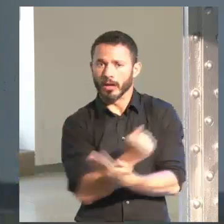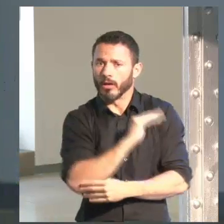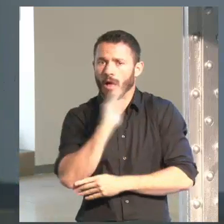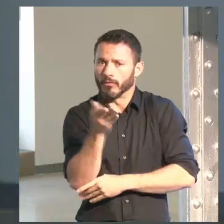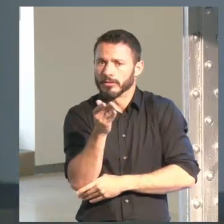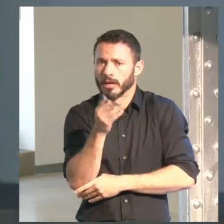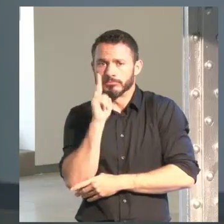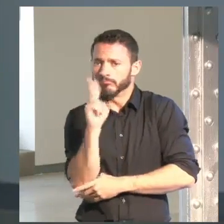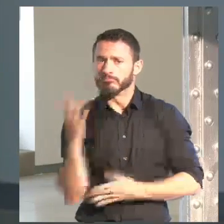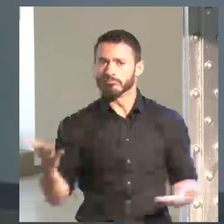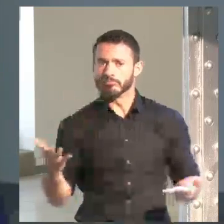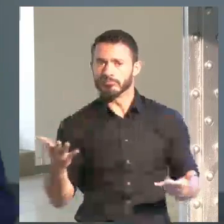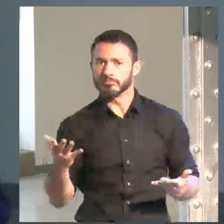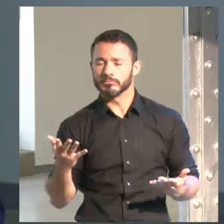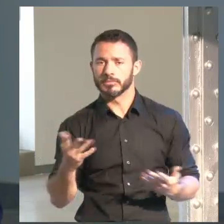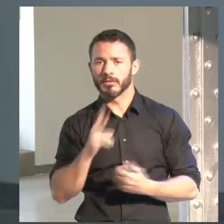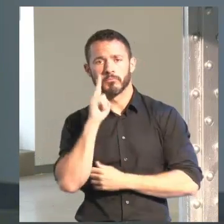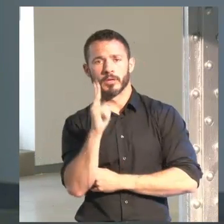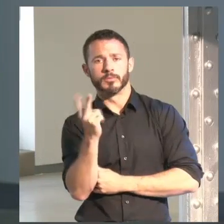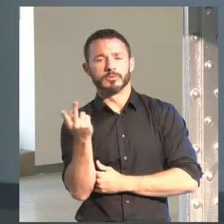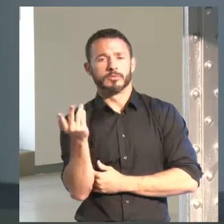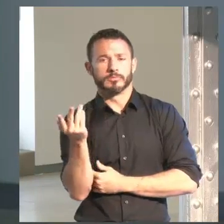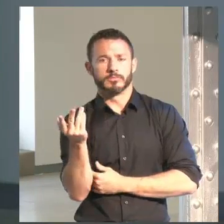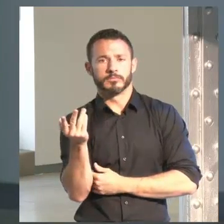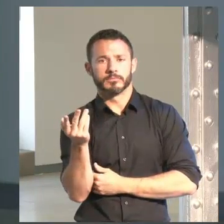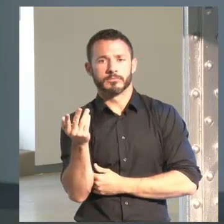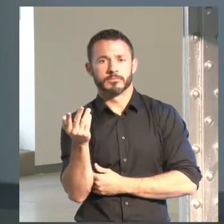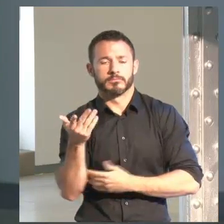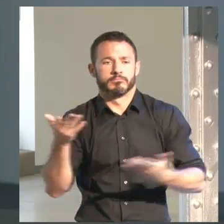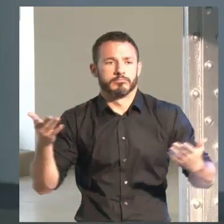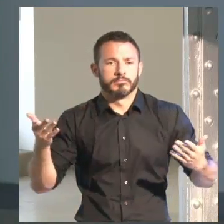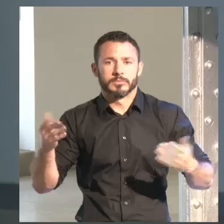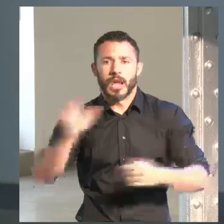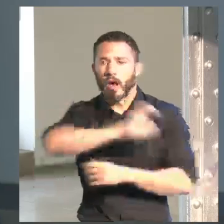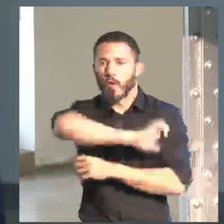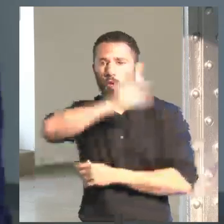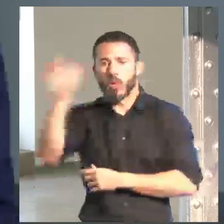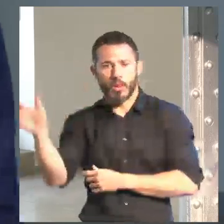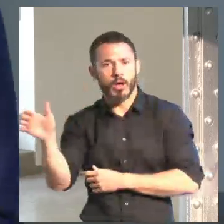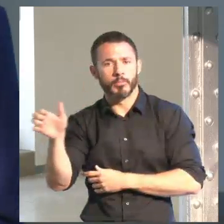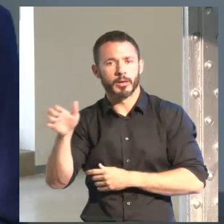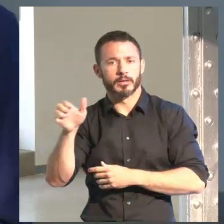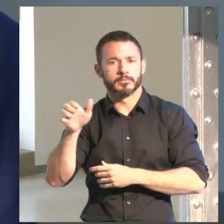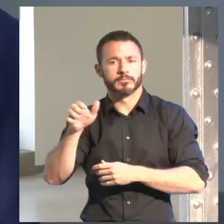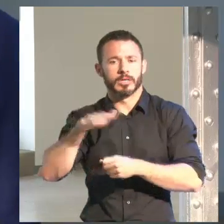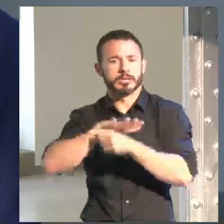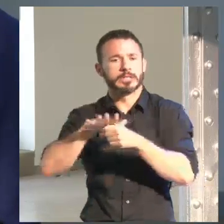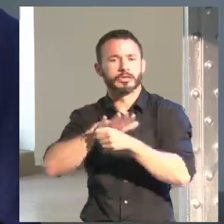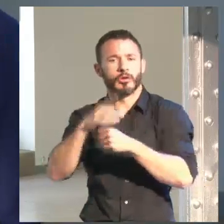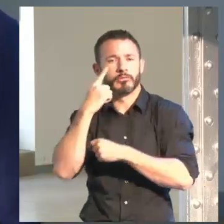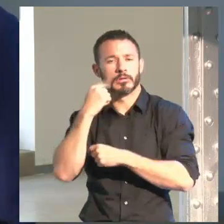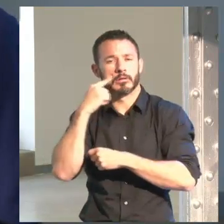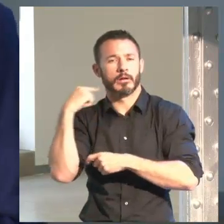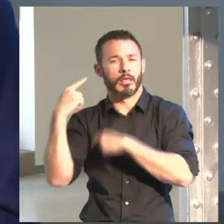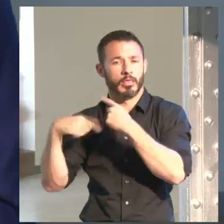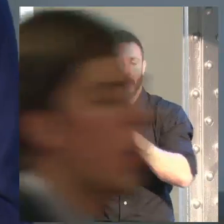estamos viendo. Cuando vemos cómo a lo largo de Europa uno de los sectores más tradicionales